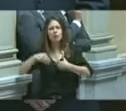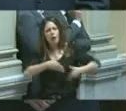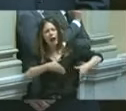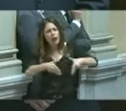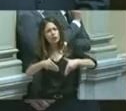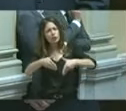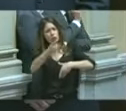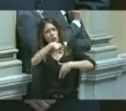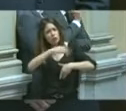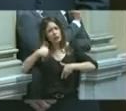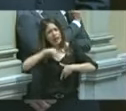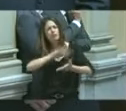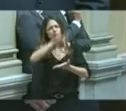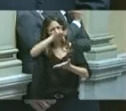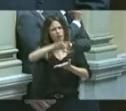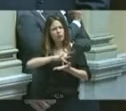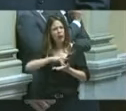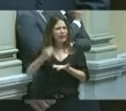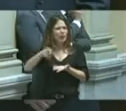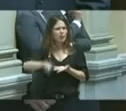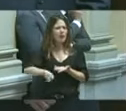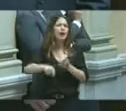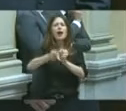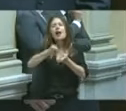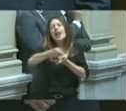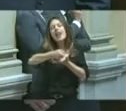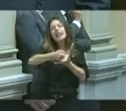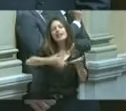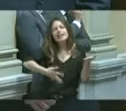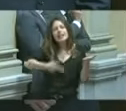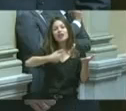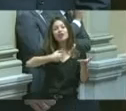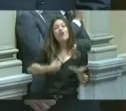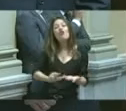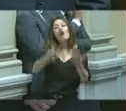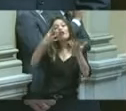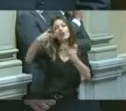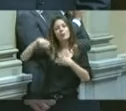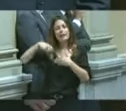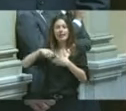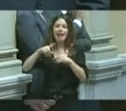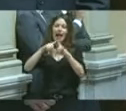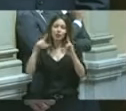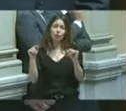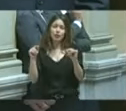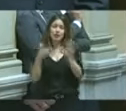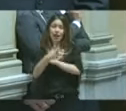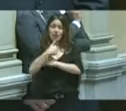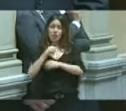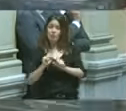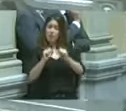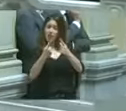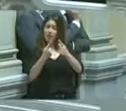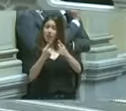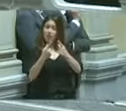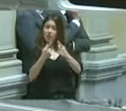abierto con vuestro tránsito de hechos y palabras. En la lista, soy el noveno presidente de Asturias y el primero nacido después de